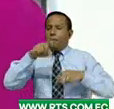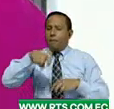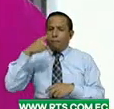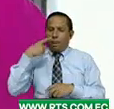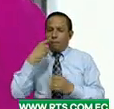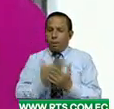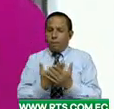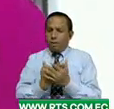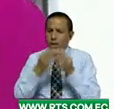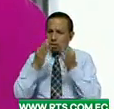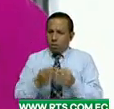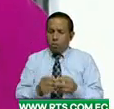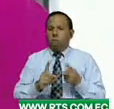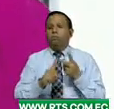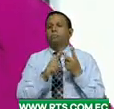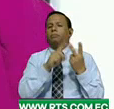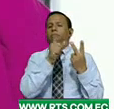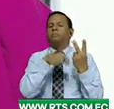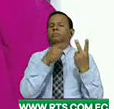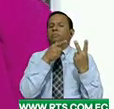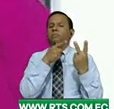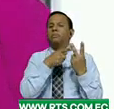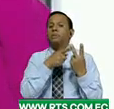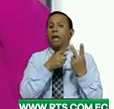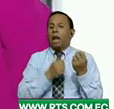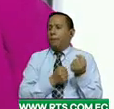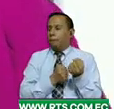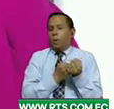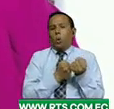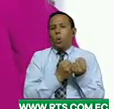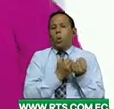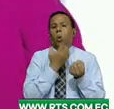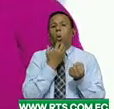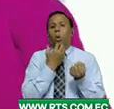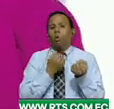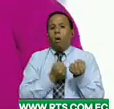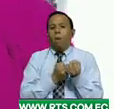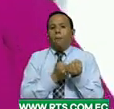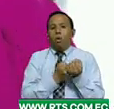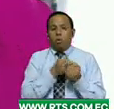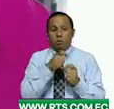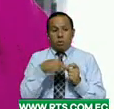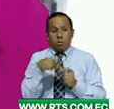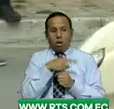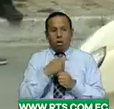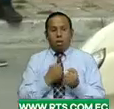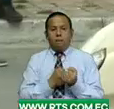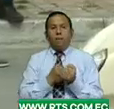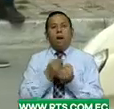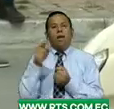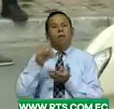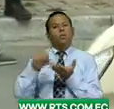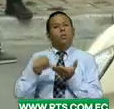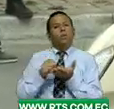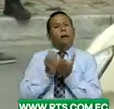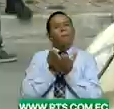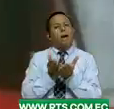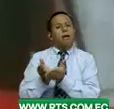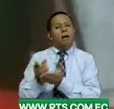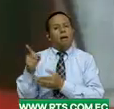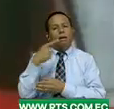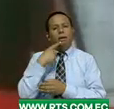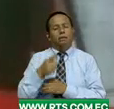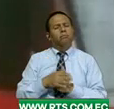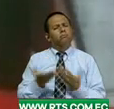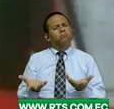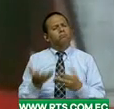el segundo es una persona que colaboró con estos sicarios en la ciudad de Bahía. Entre las hipótesis que se manejan tras